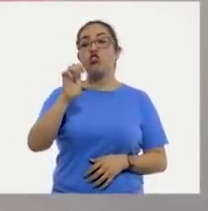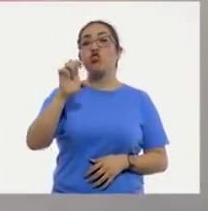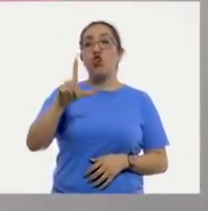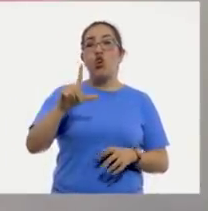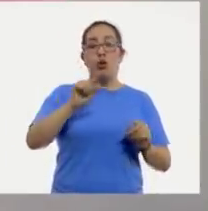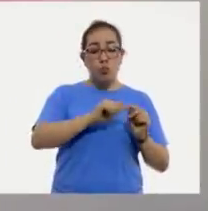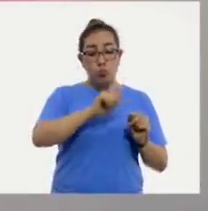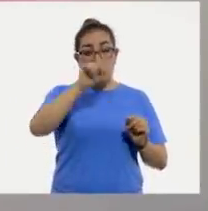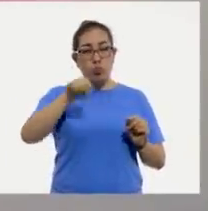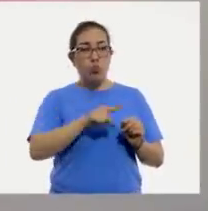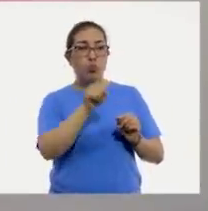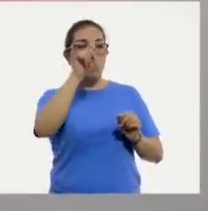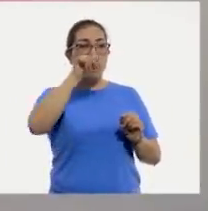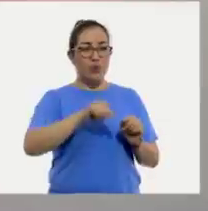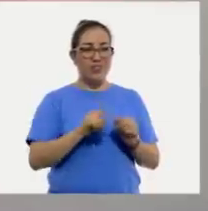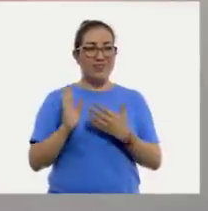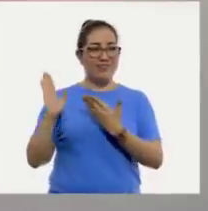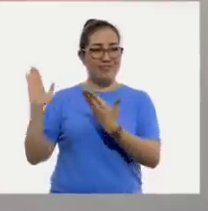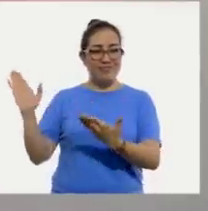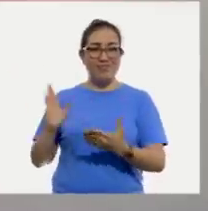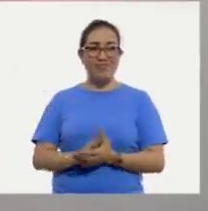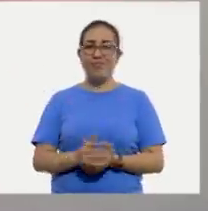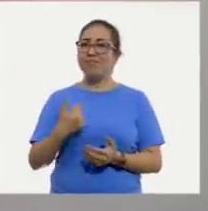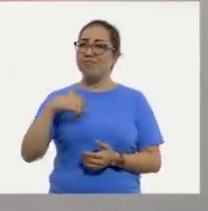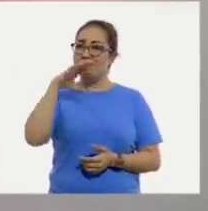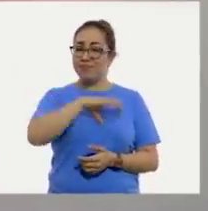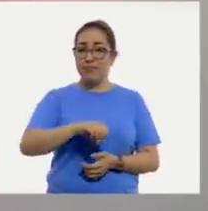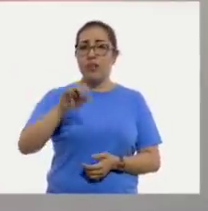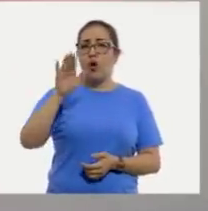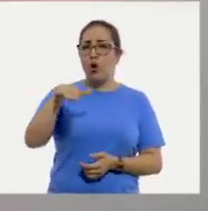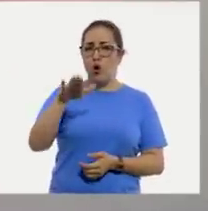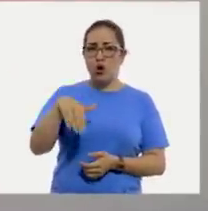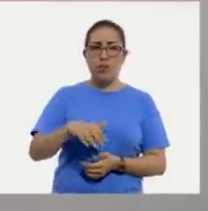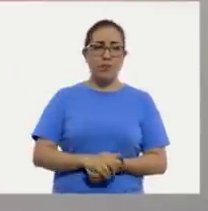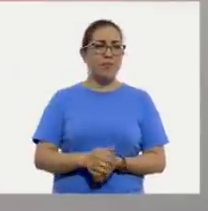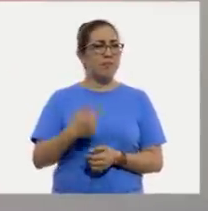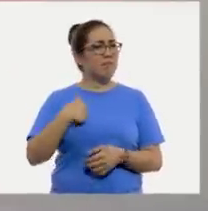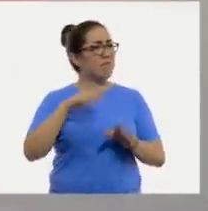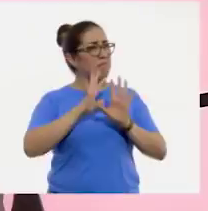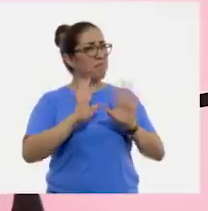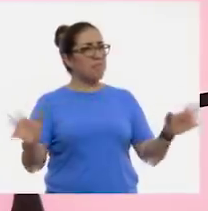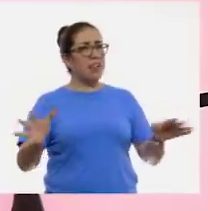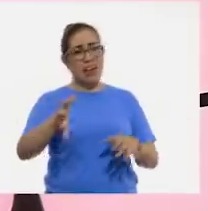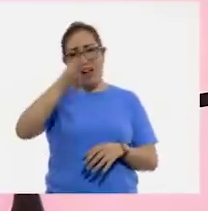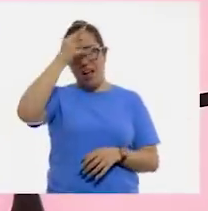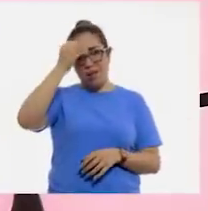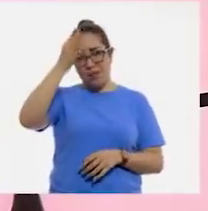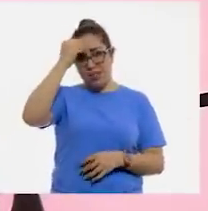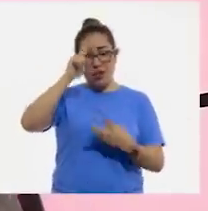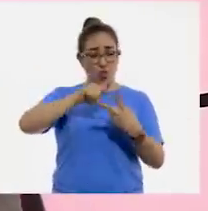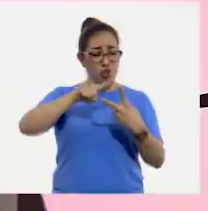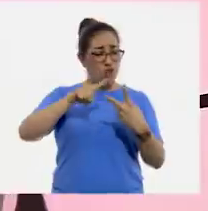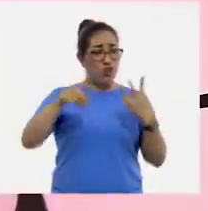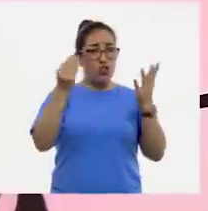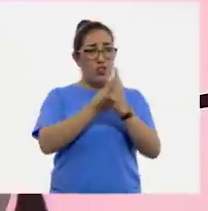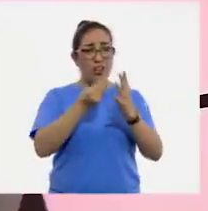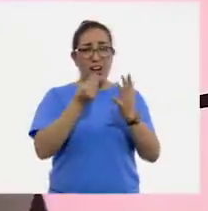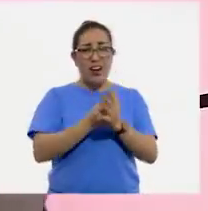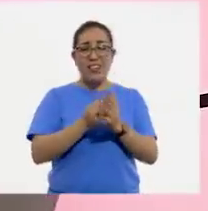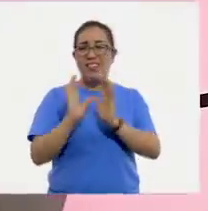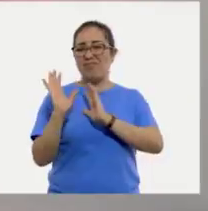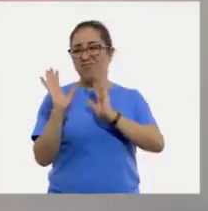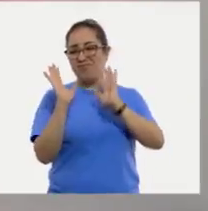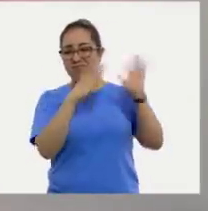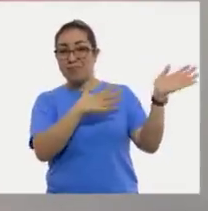clave de sol! A ver, hoy me encantó. Pero ¿sabes qué? Yo ya he aprendido dos clases y lo que quiero es pasármelo bien